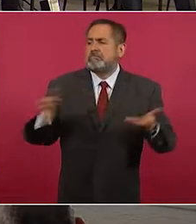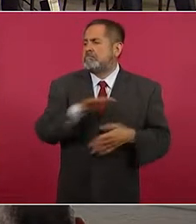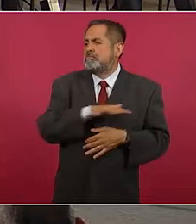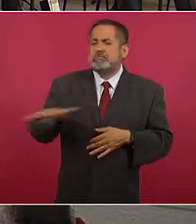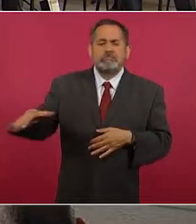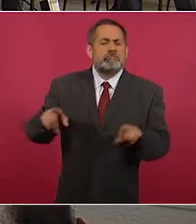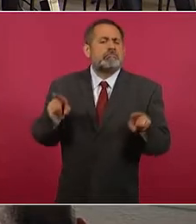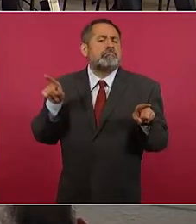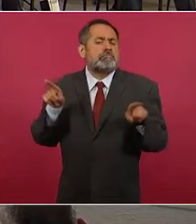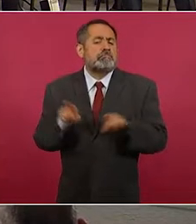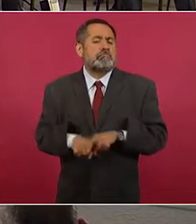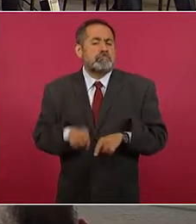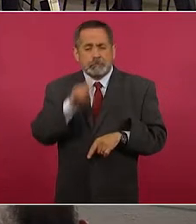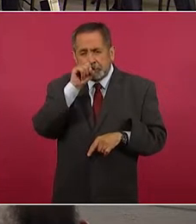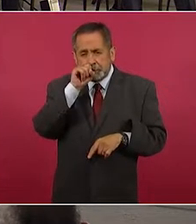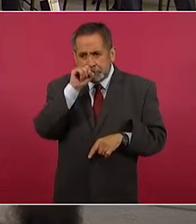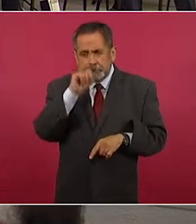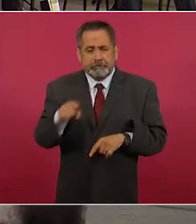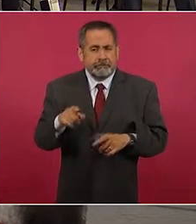Ninguna.